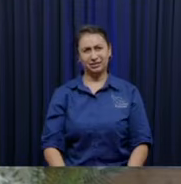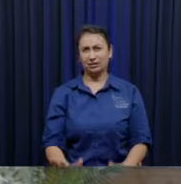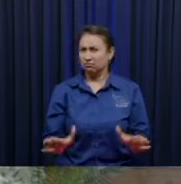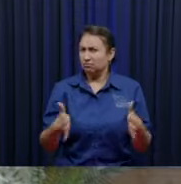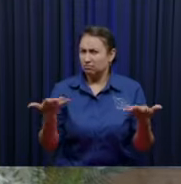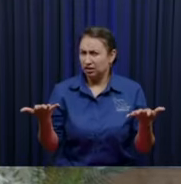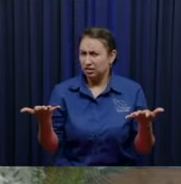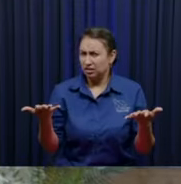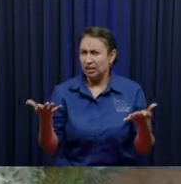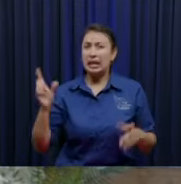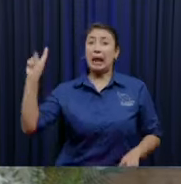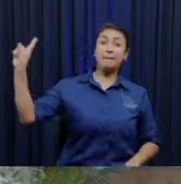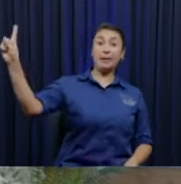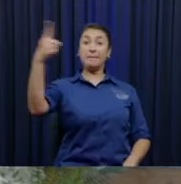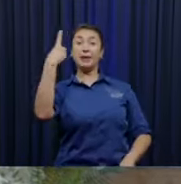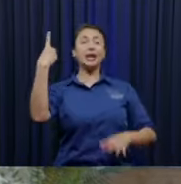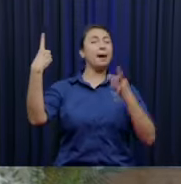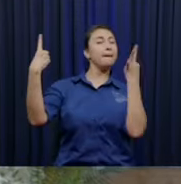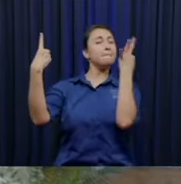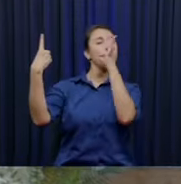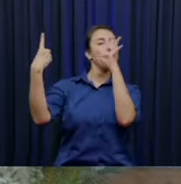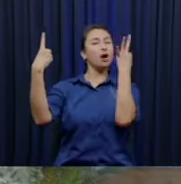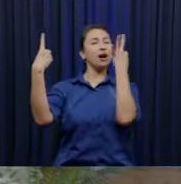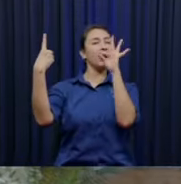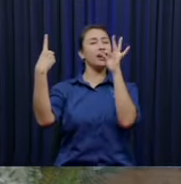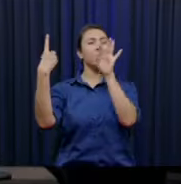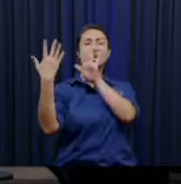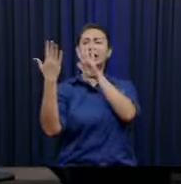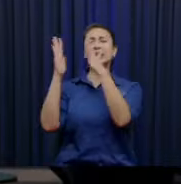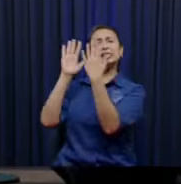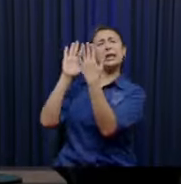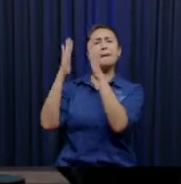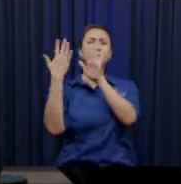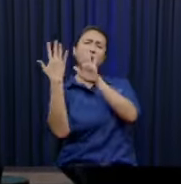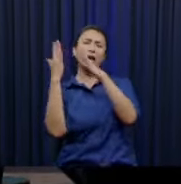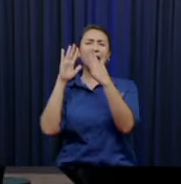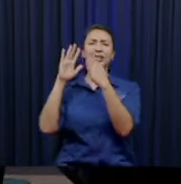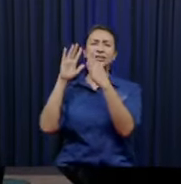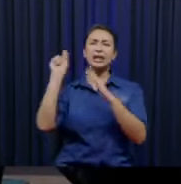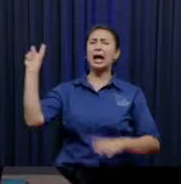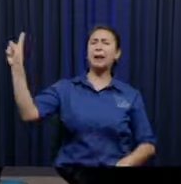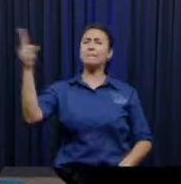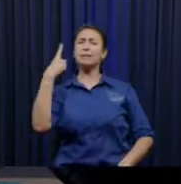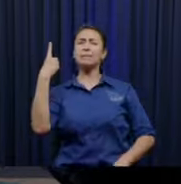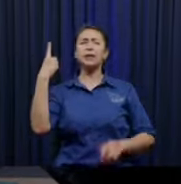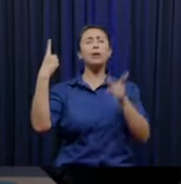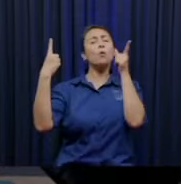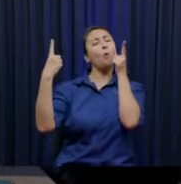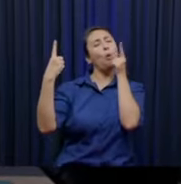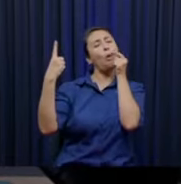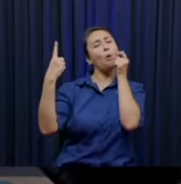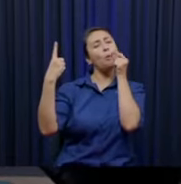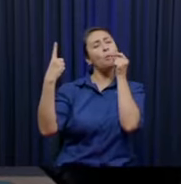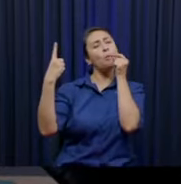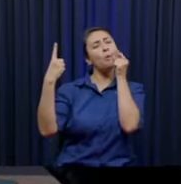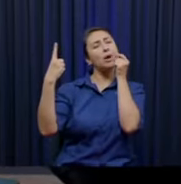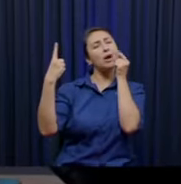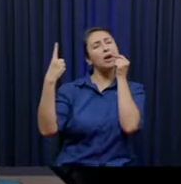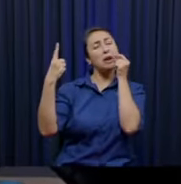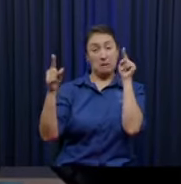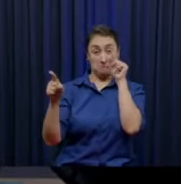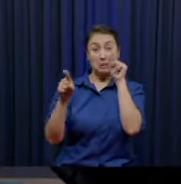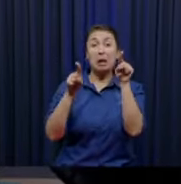primera Eva fue hecha a semejanza del primer Adán, la postrera